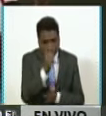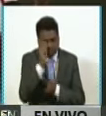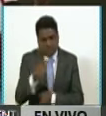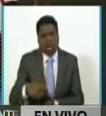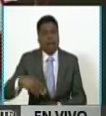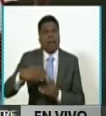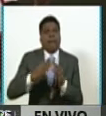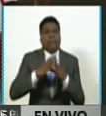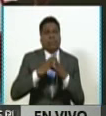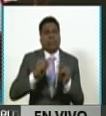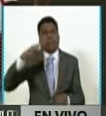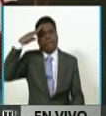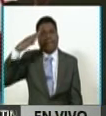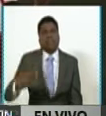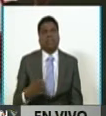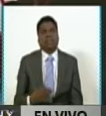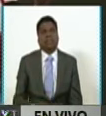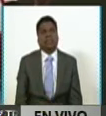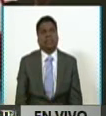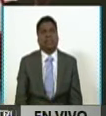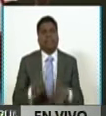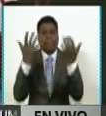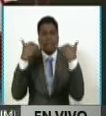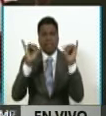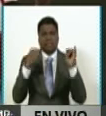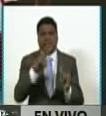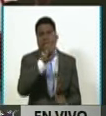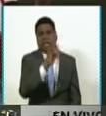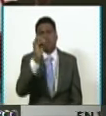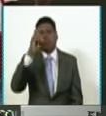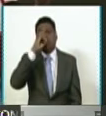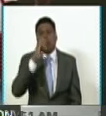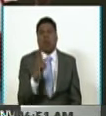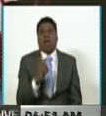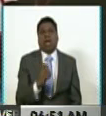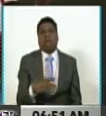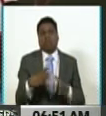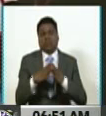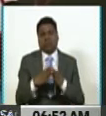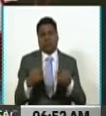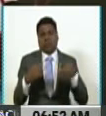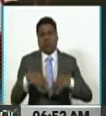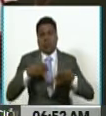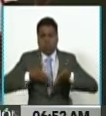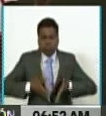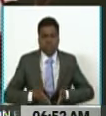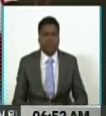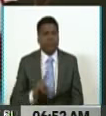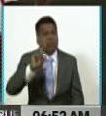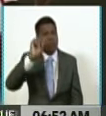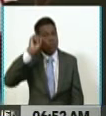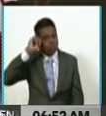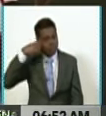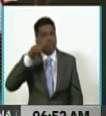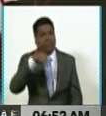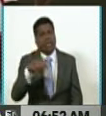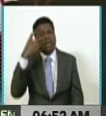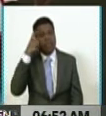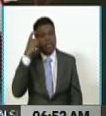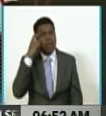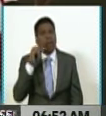pueblo soberano Ezequiel Zamora para celebrar los 200 años de su natalicio. Recordemos también el día de hoy se va a realizar